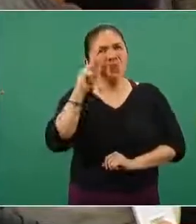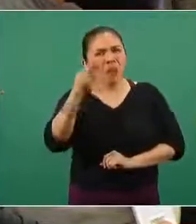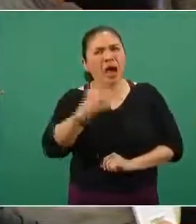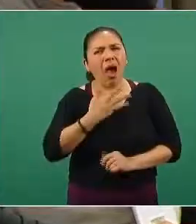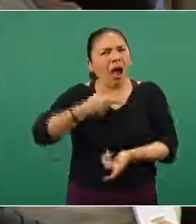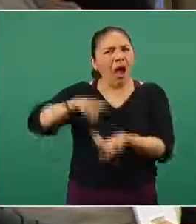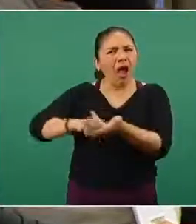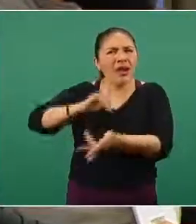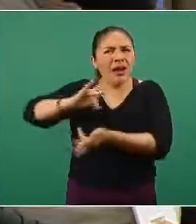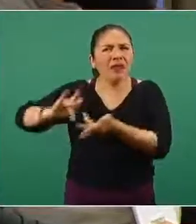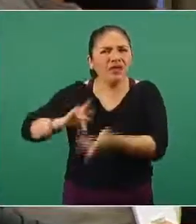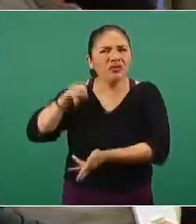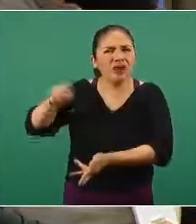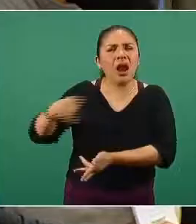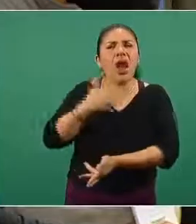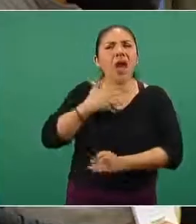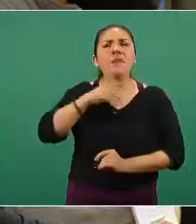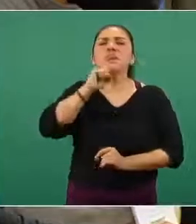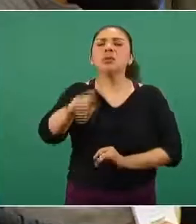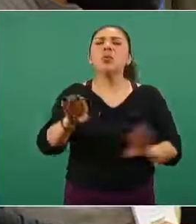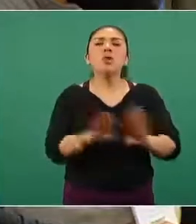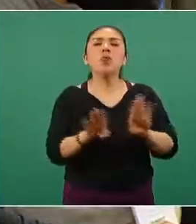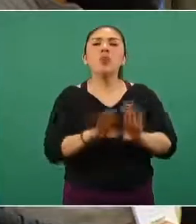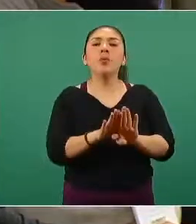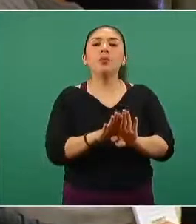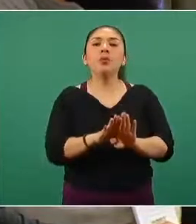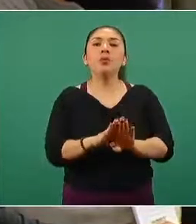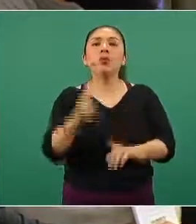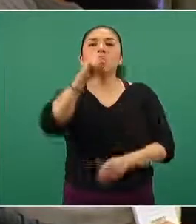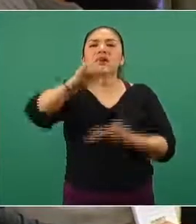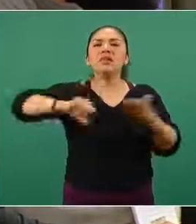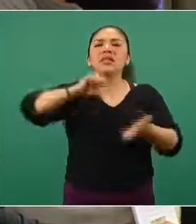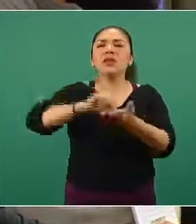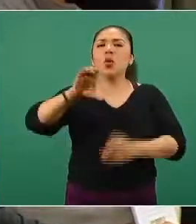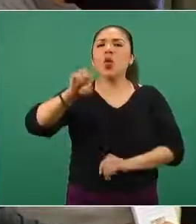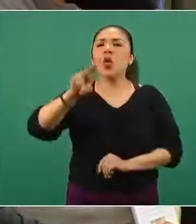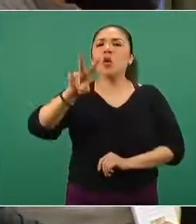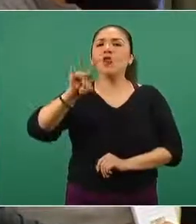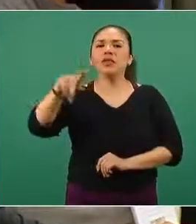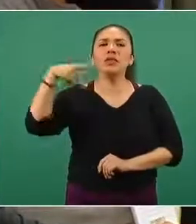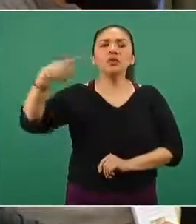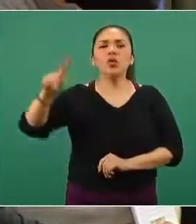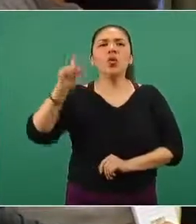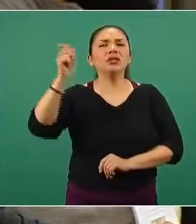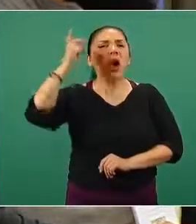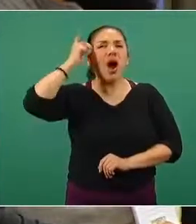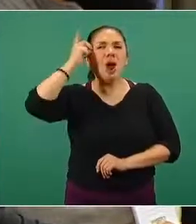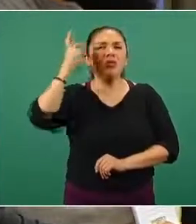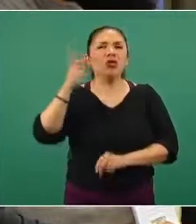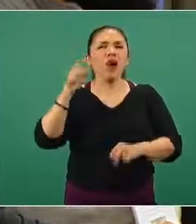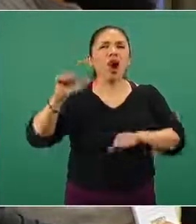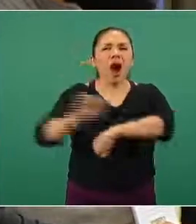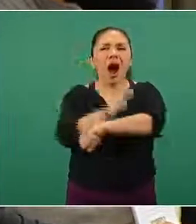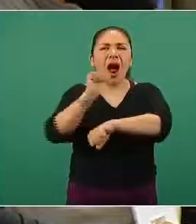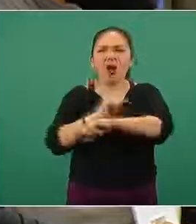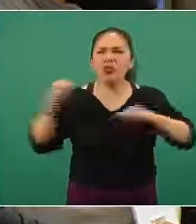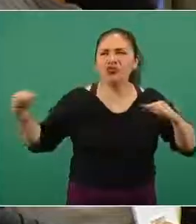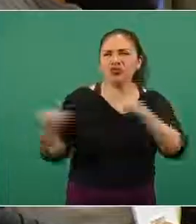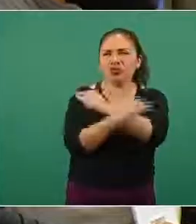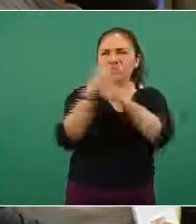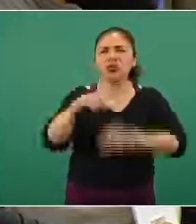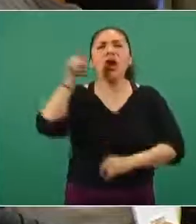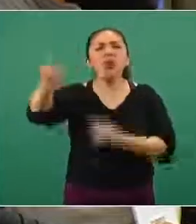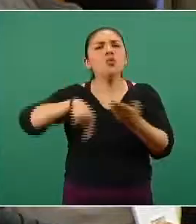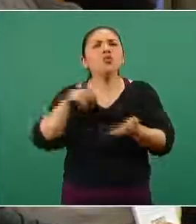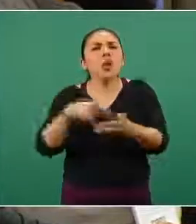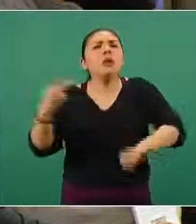redes sociales precisamente de este centro COVID del Autódromo Hermano Rodríguez. ¿Qué va a pasar con